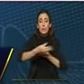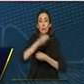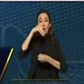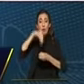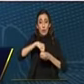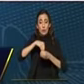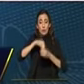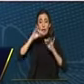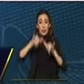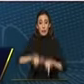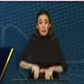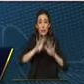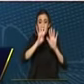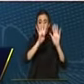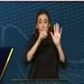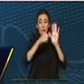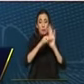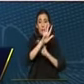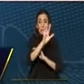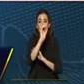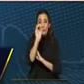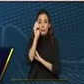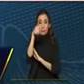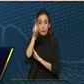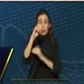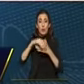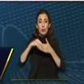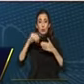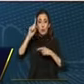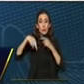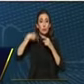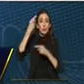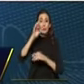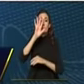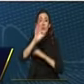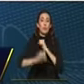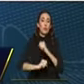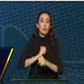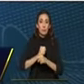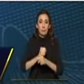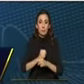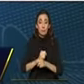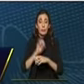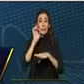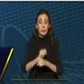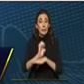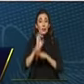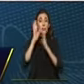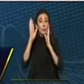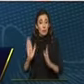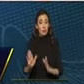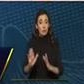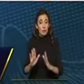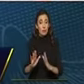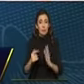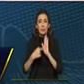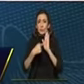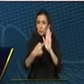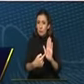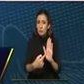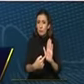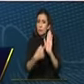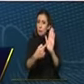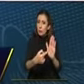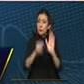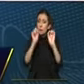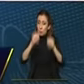por 9.500 millones de dólares para los próximos 5 años. Ecuatorianos, estos son hechos y evidencias que